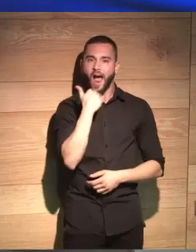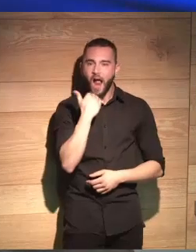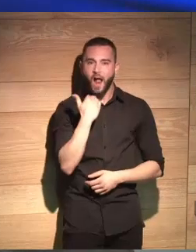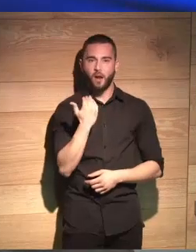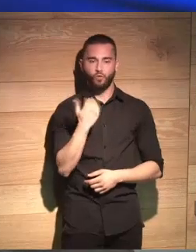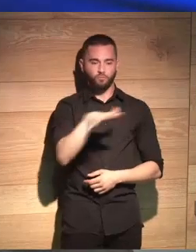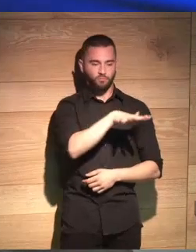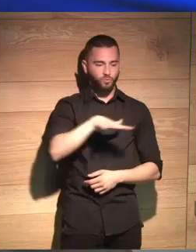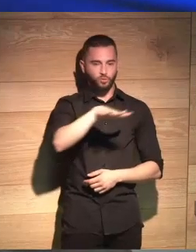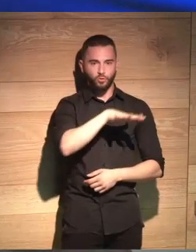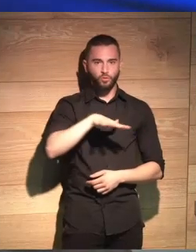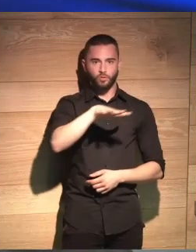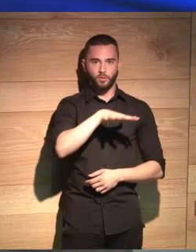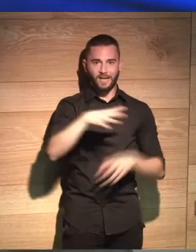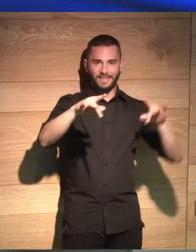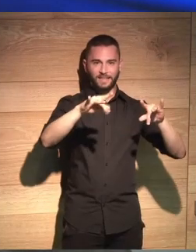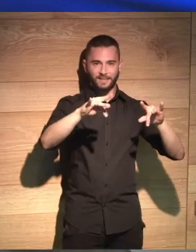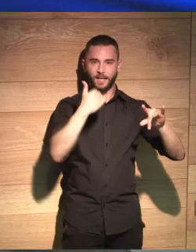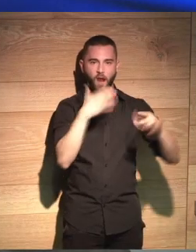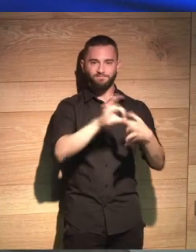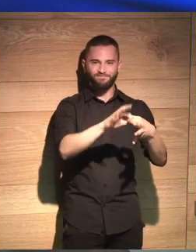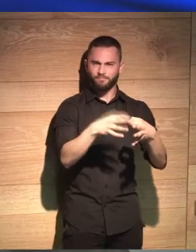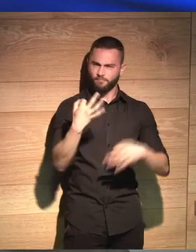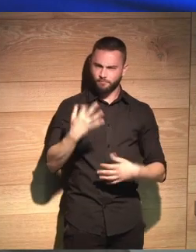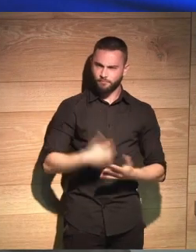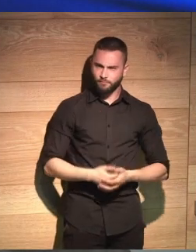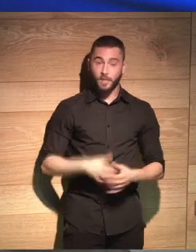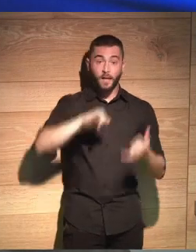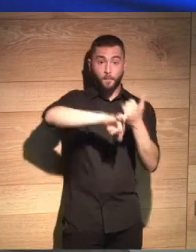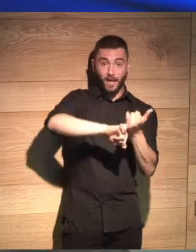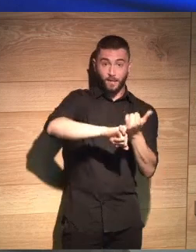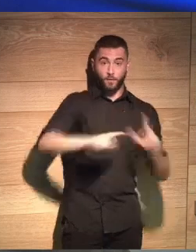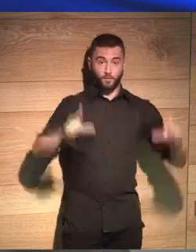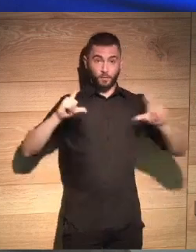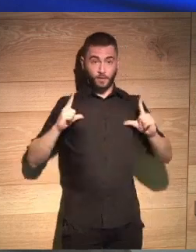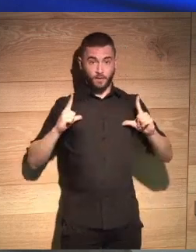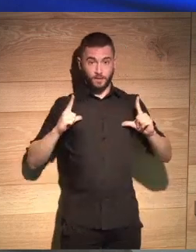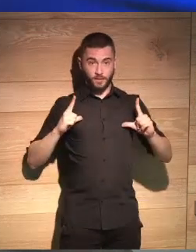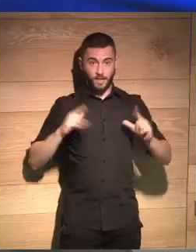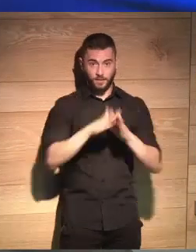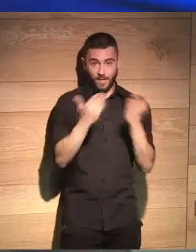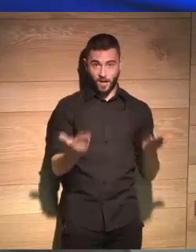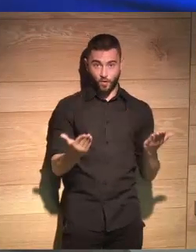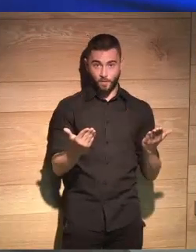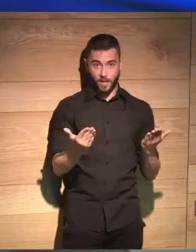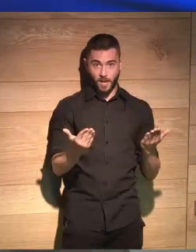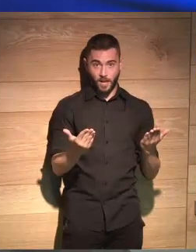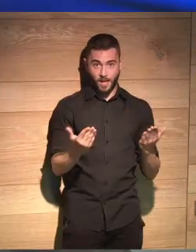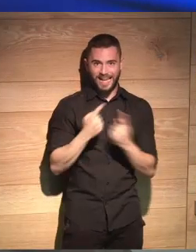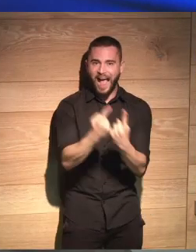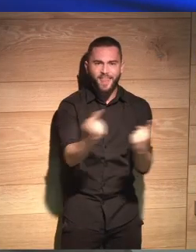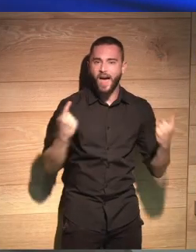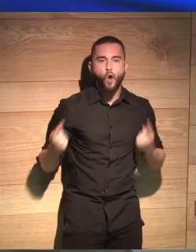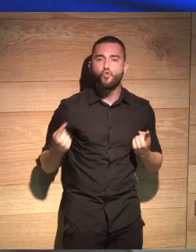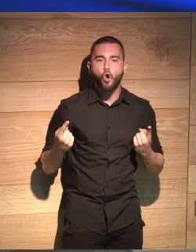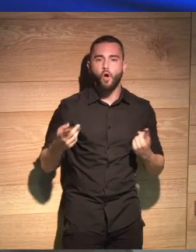por este lugar llamado tierra. Ese matrimonio que protagoniza la novela somos cada uno de